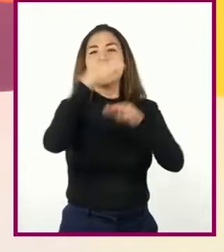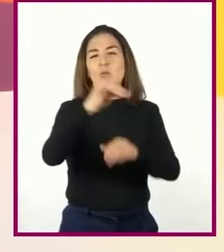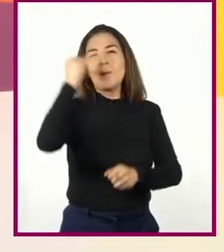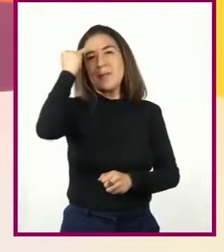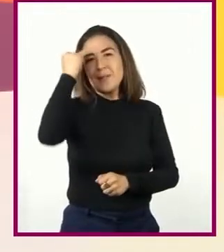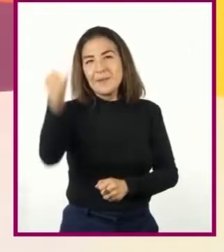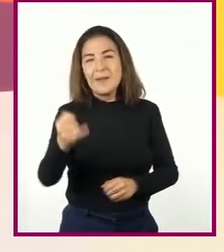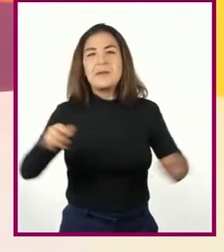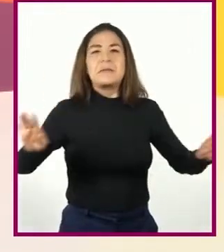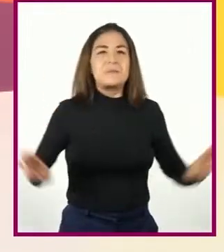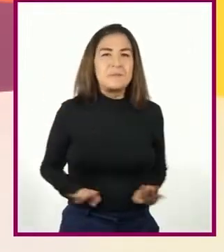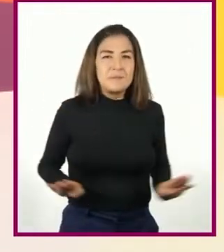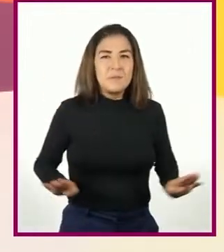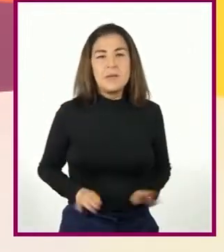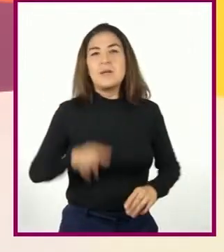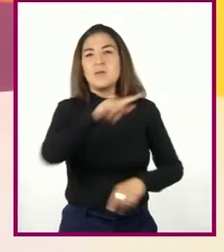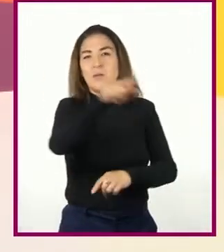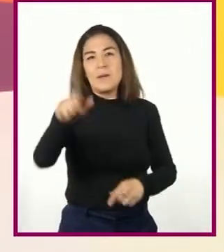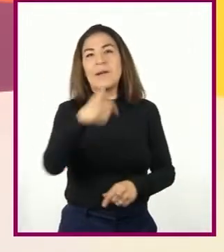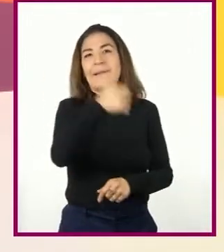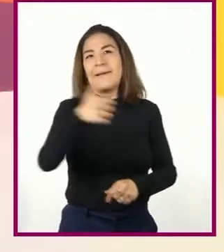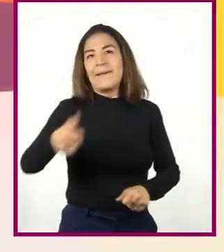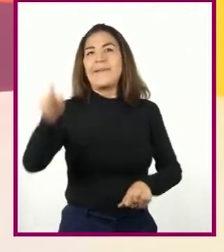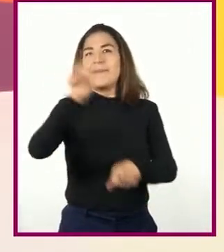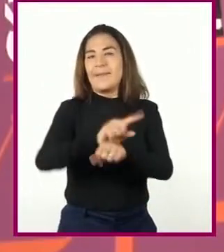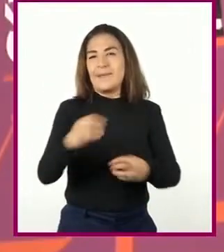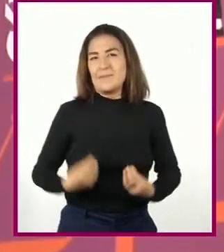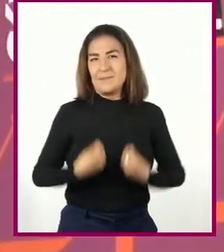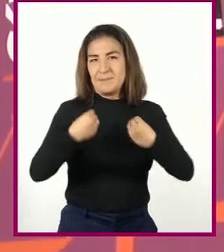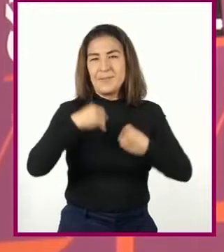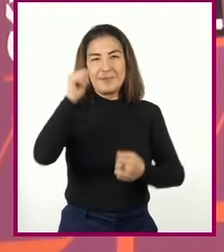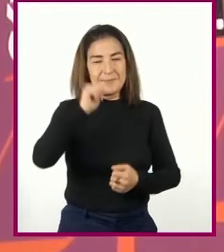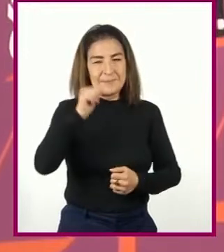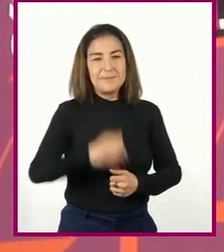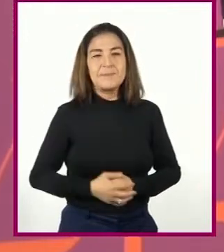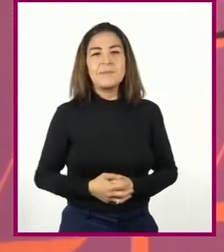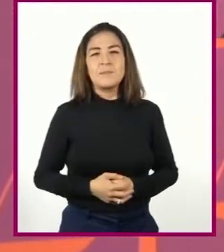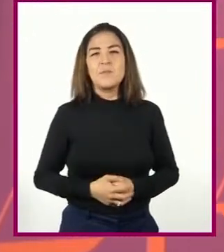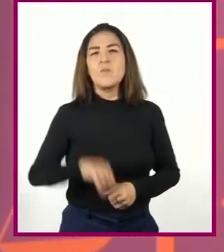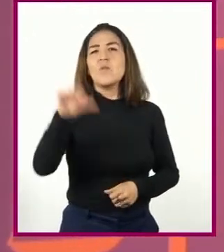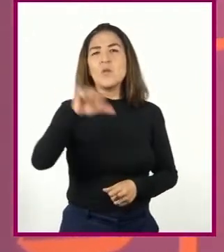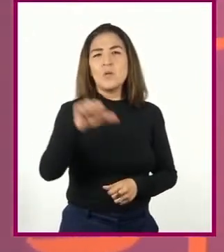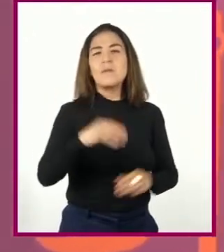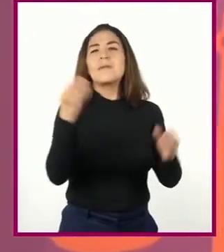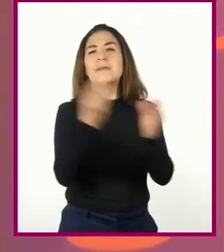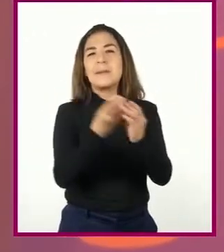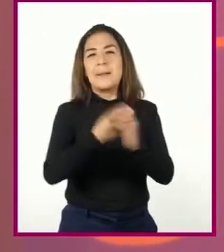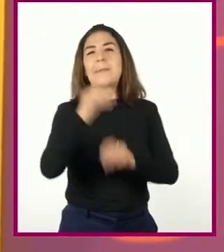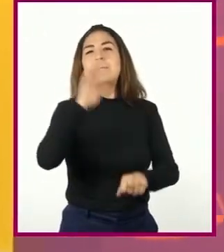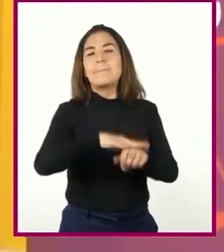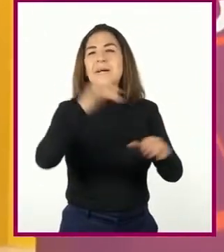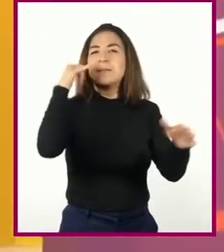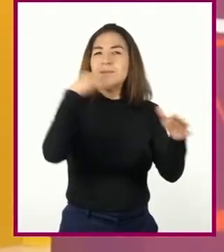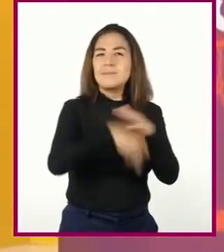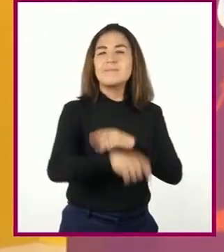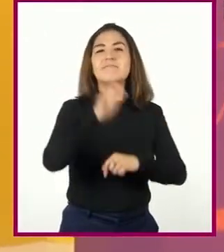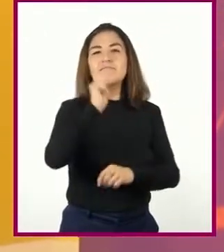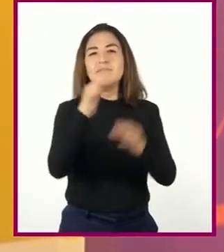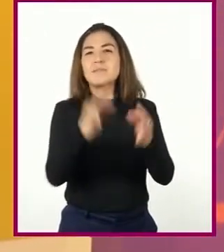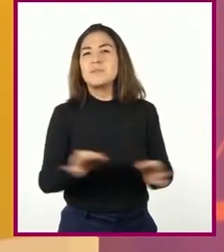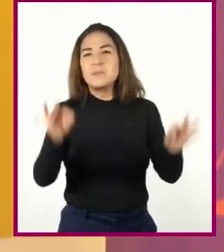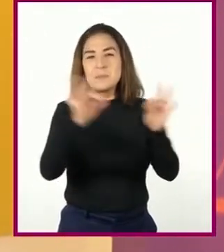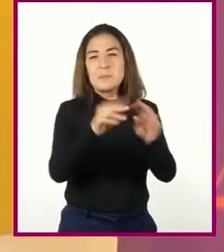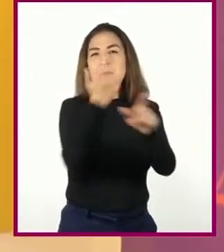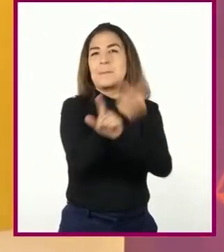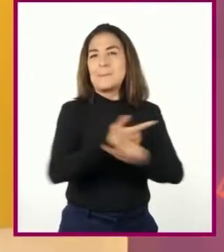ideas, conductas y acciones de la vida cotidiana. En esta sesión, profundizaremos en la importancia de